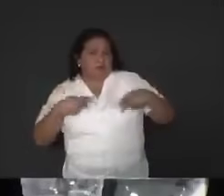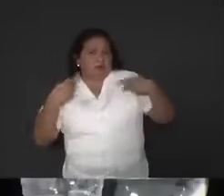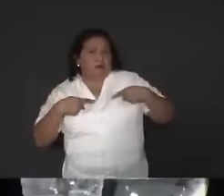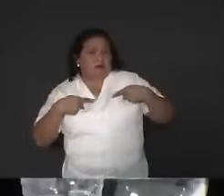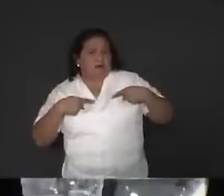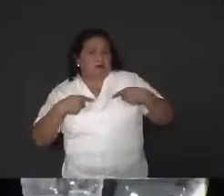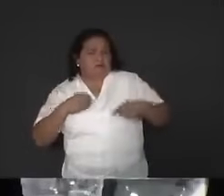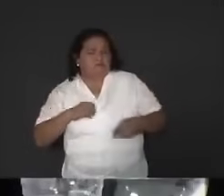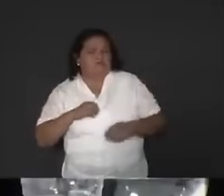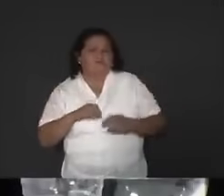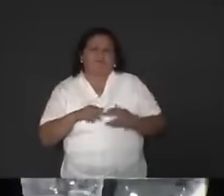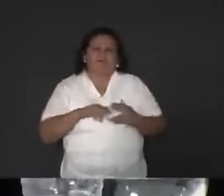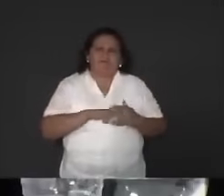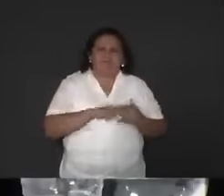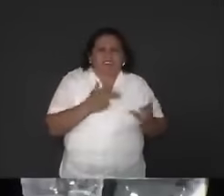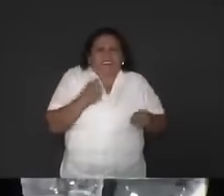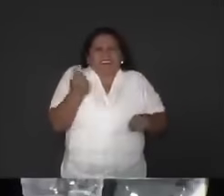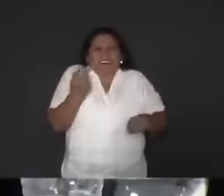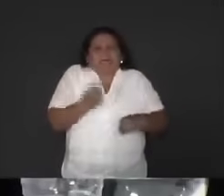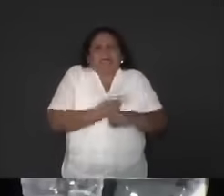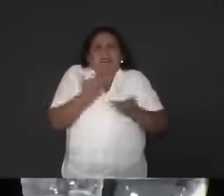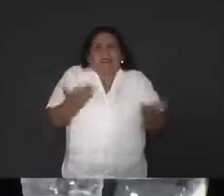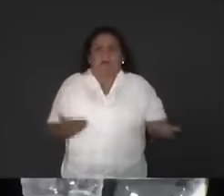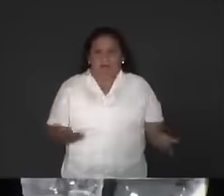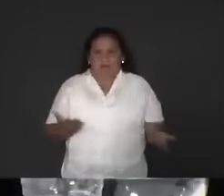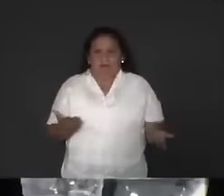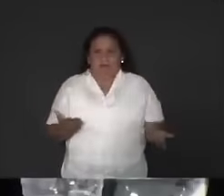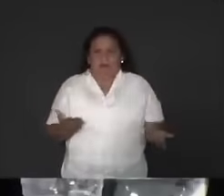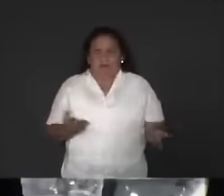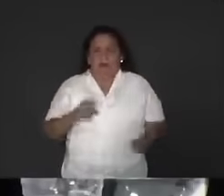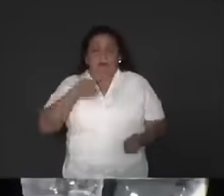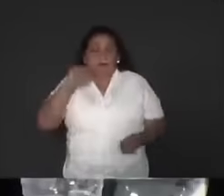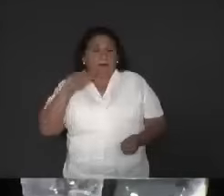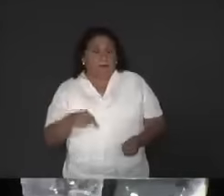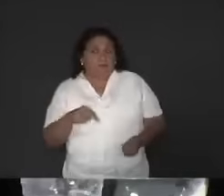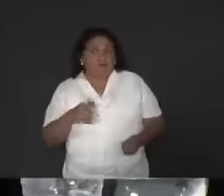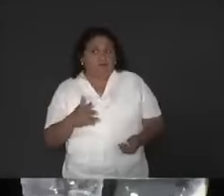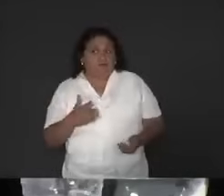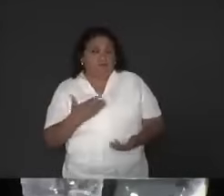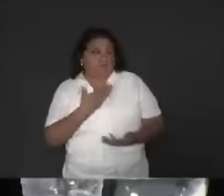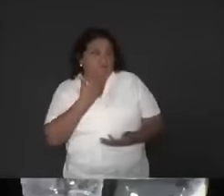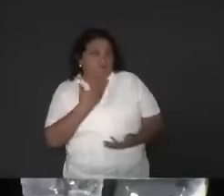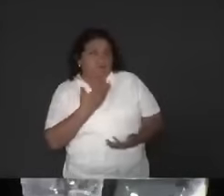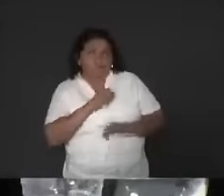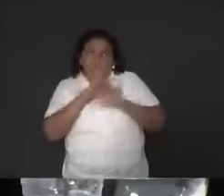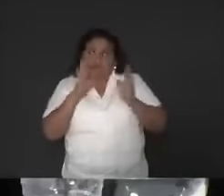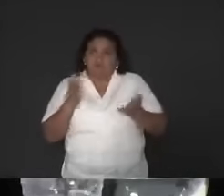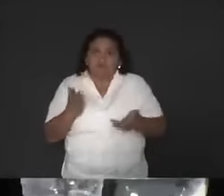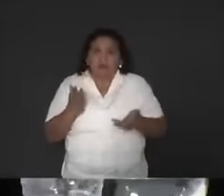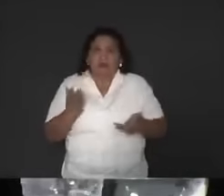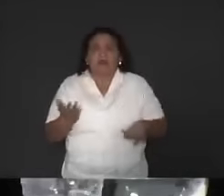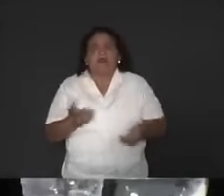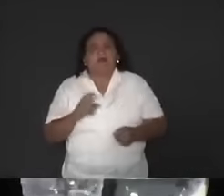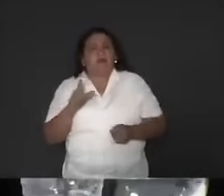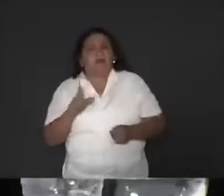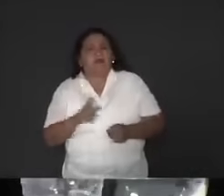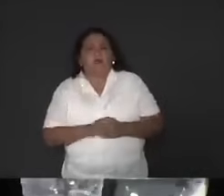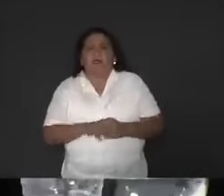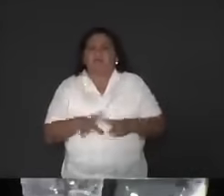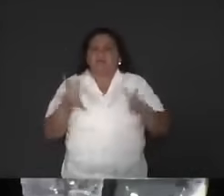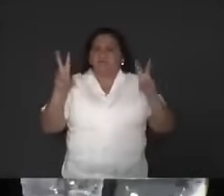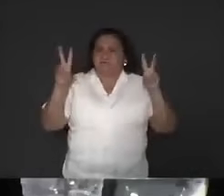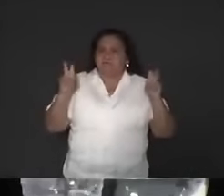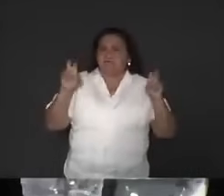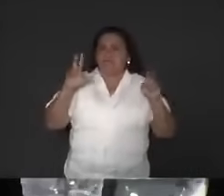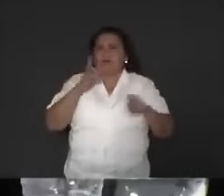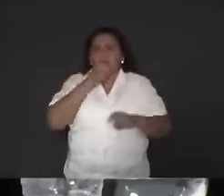suicida. ¿Qué es lo que está pasando entonces? ¿No es tan maravilloso este lugar? No, el eslogan funciona